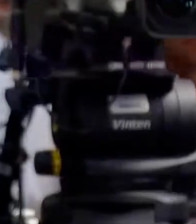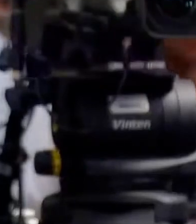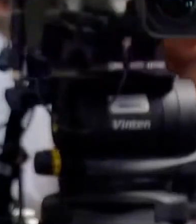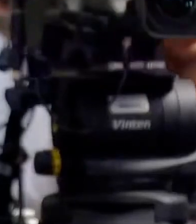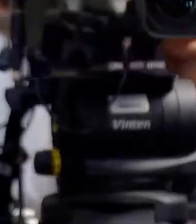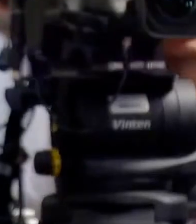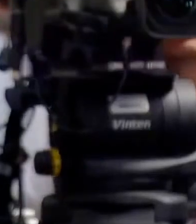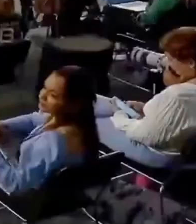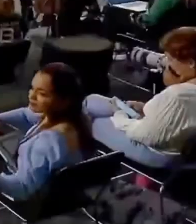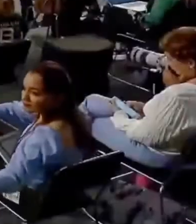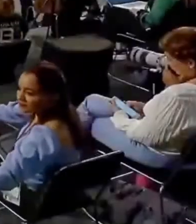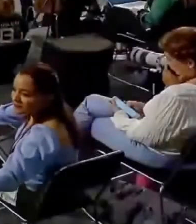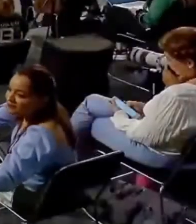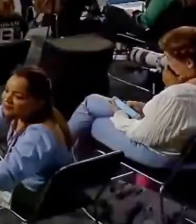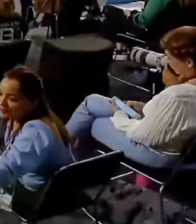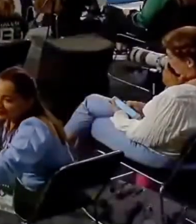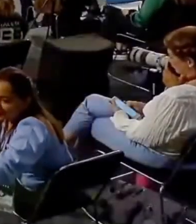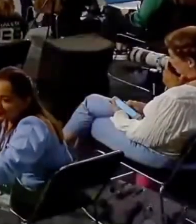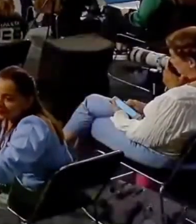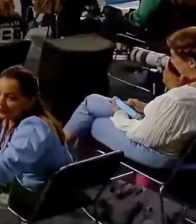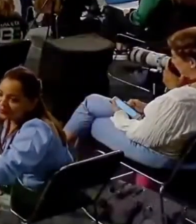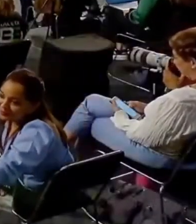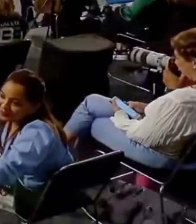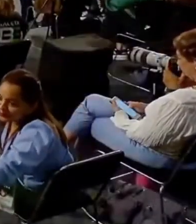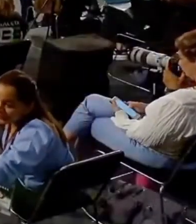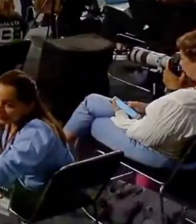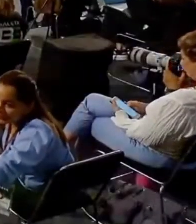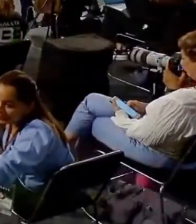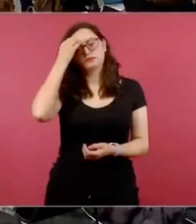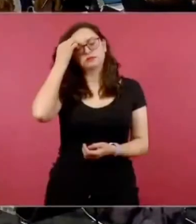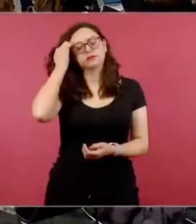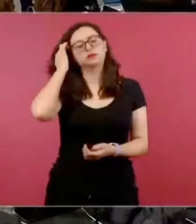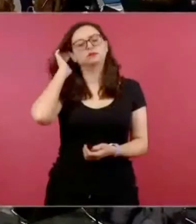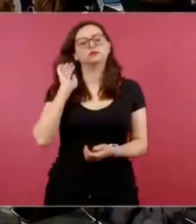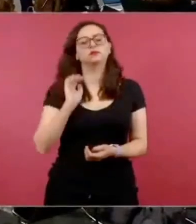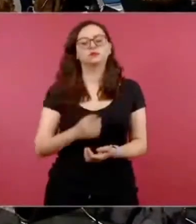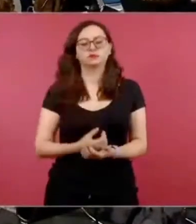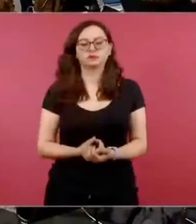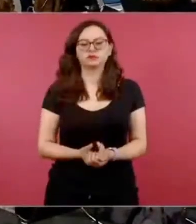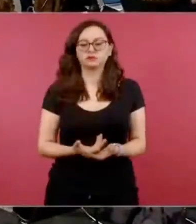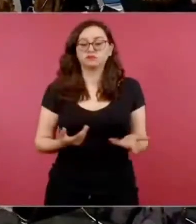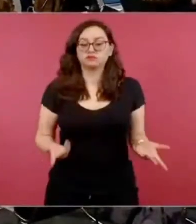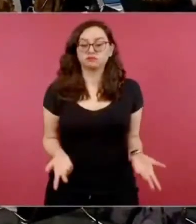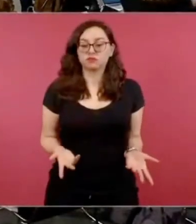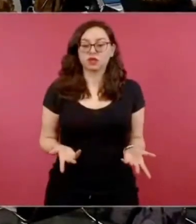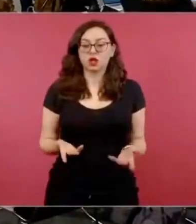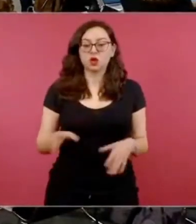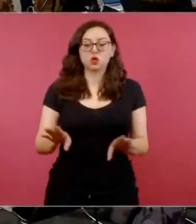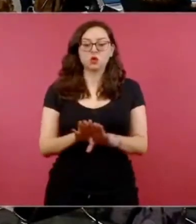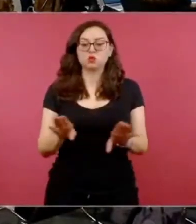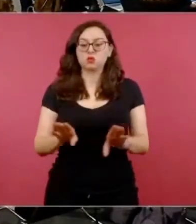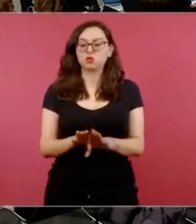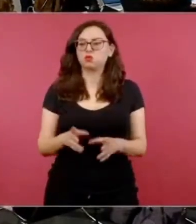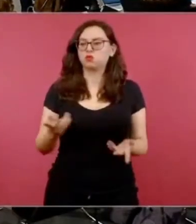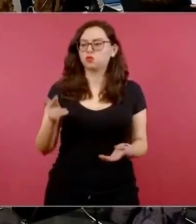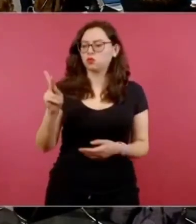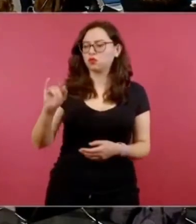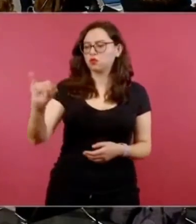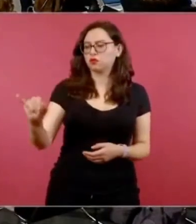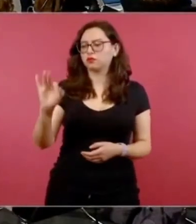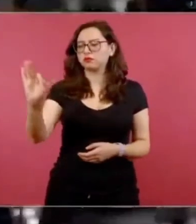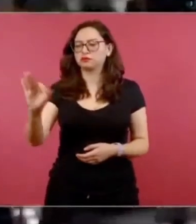la ha habido en el México contemporáneo desde allá en la época de Cedillo. Preguntar, señor presidente, pues si va a